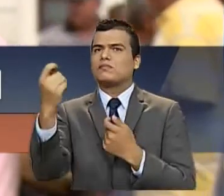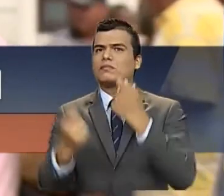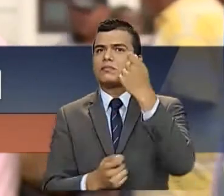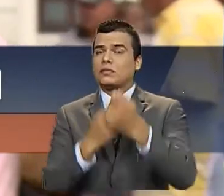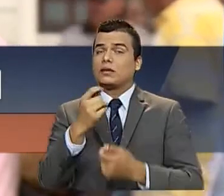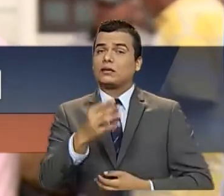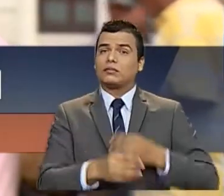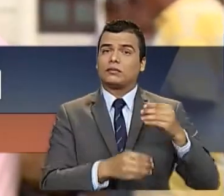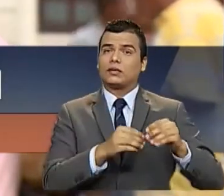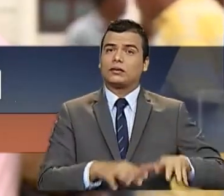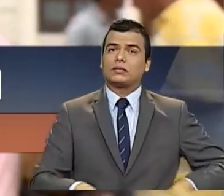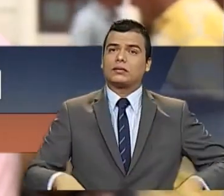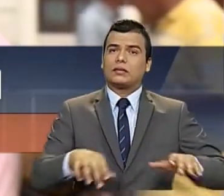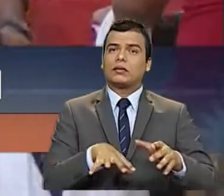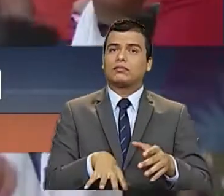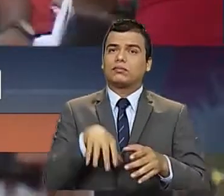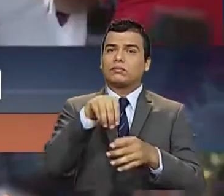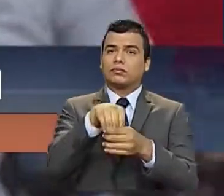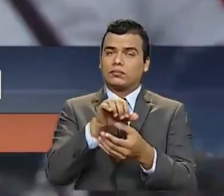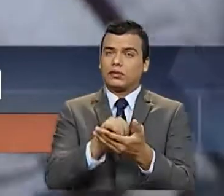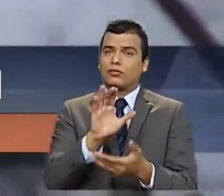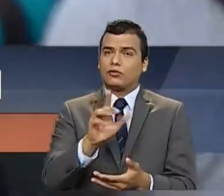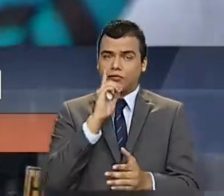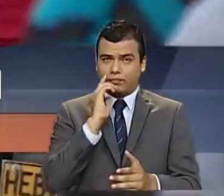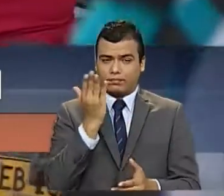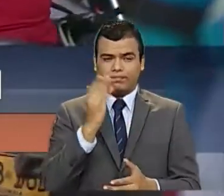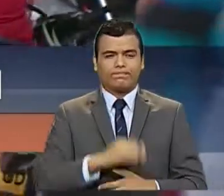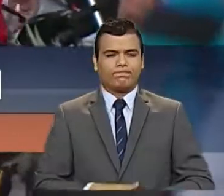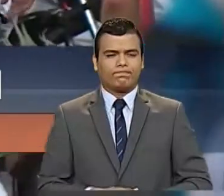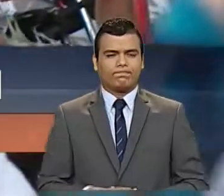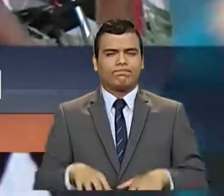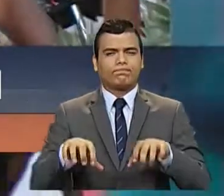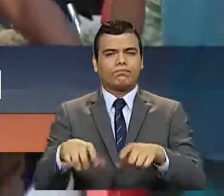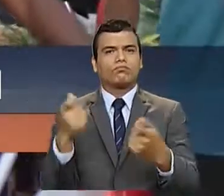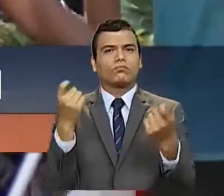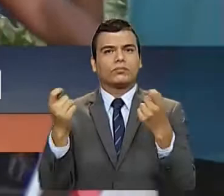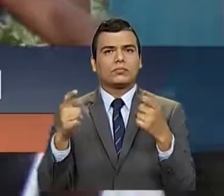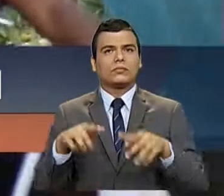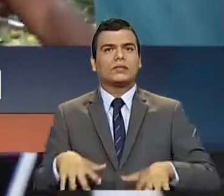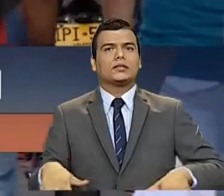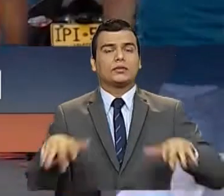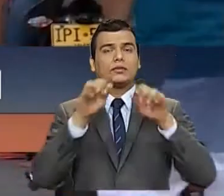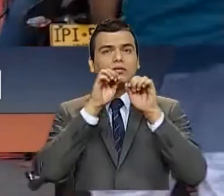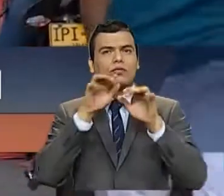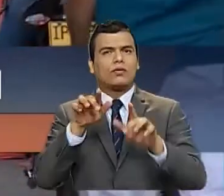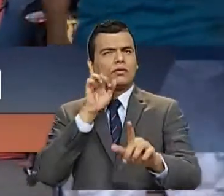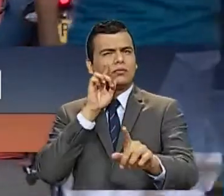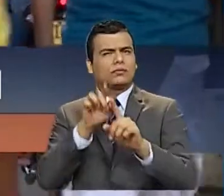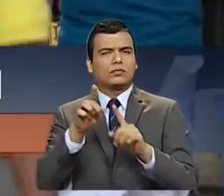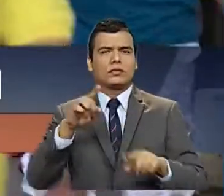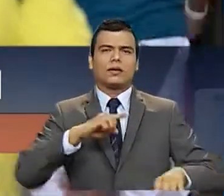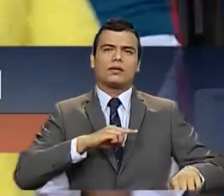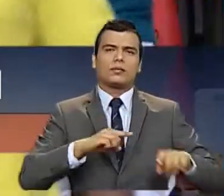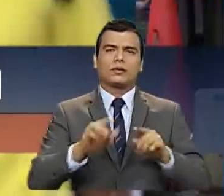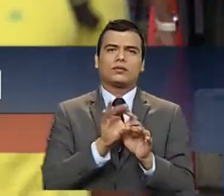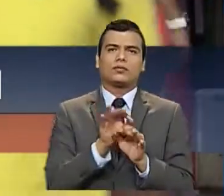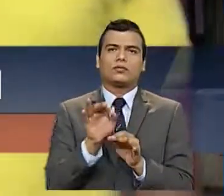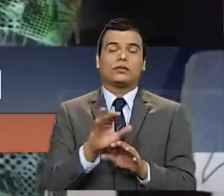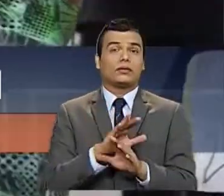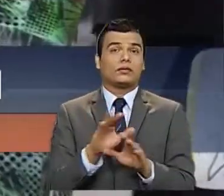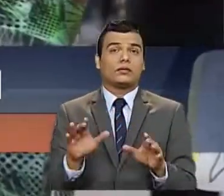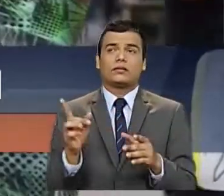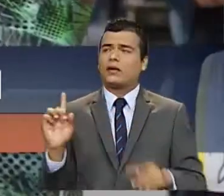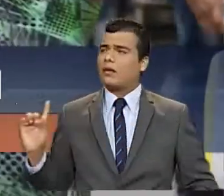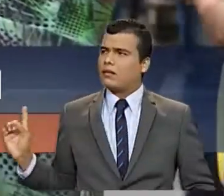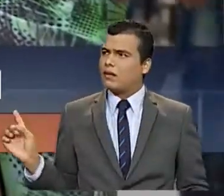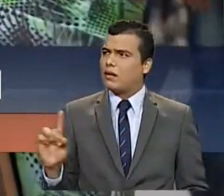y sobre el espacio que están ocupando. Retomar el control del espacio público es el objetivo de la administración municipal luego de años